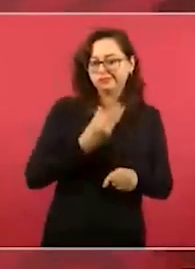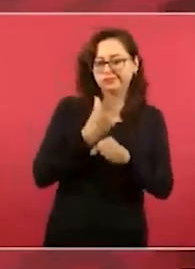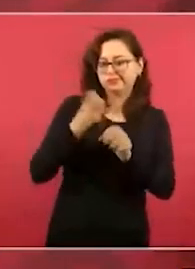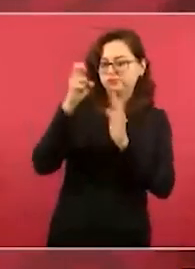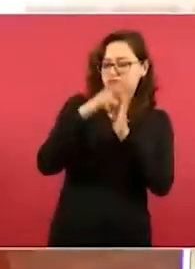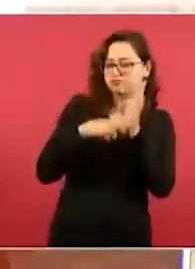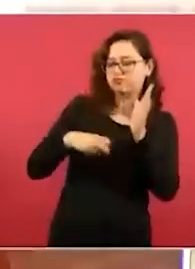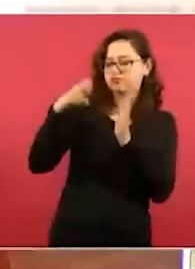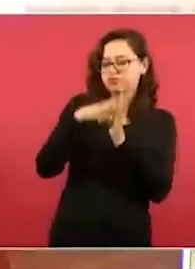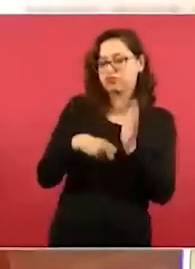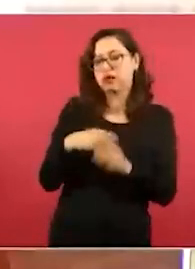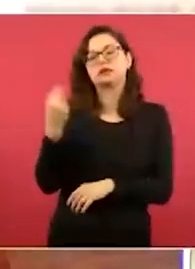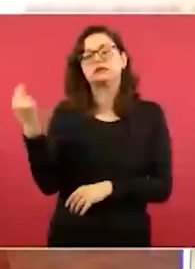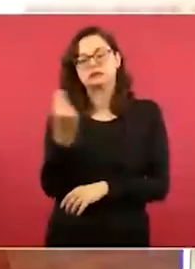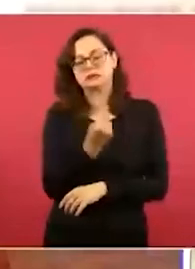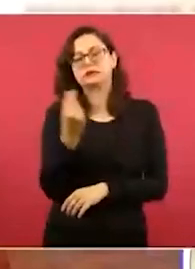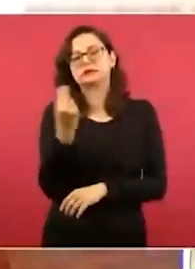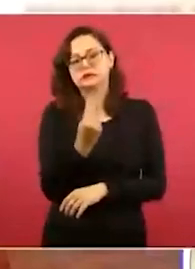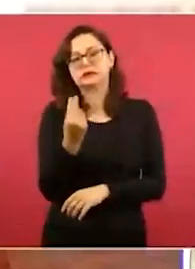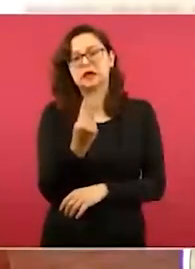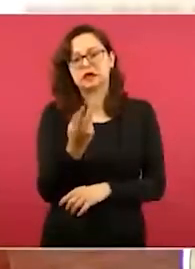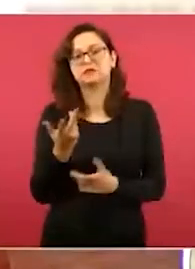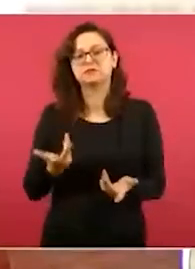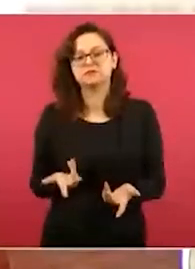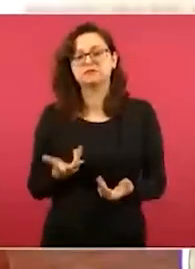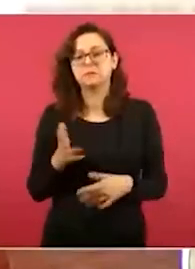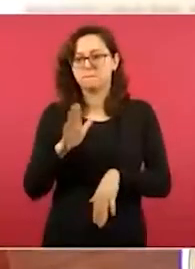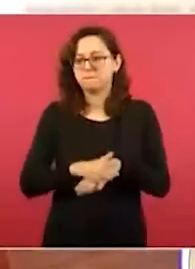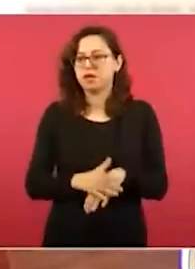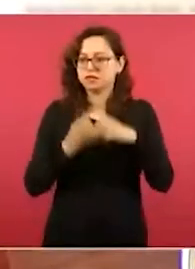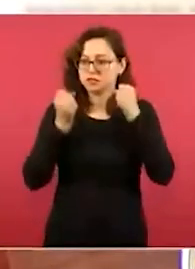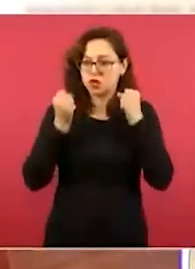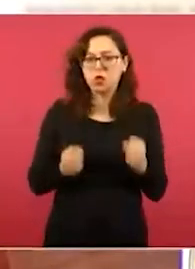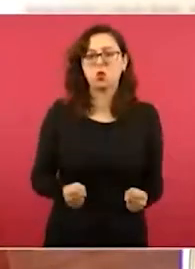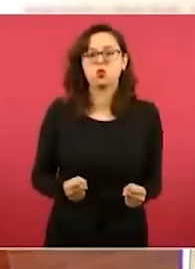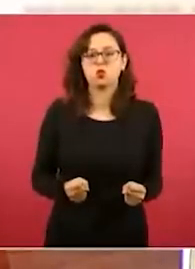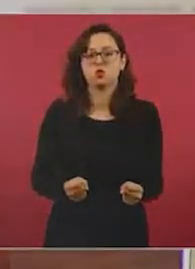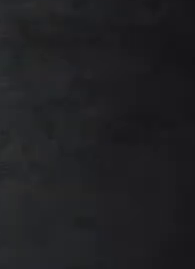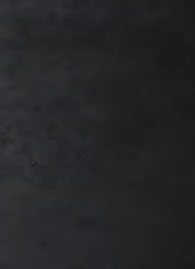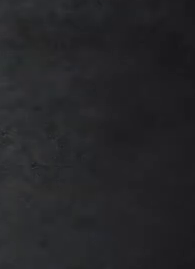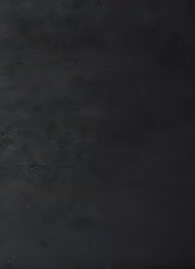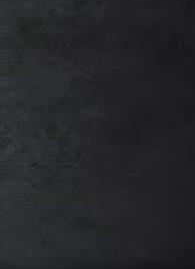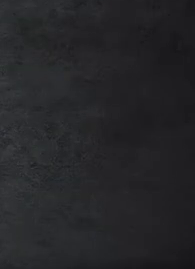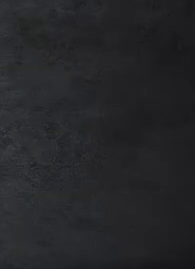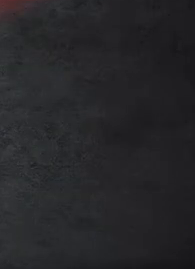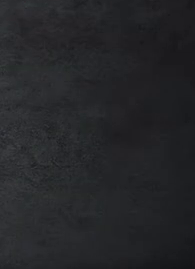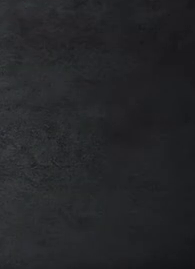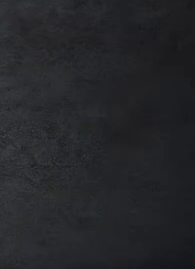para que quede consolidada la financiera para el bienestar.